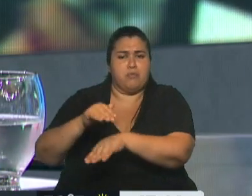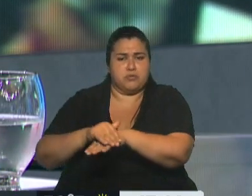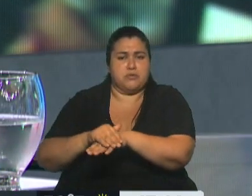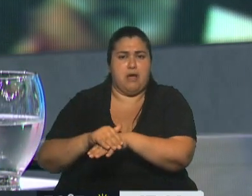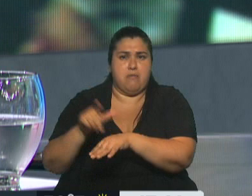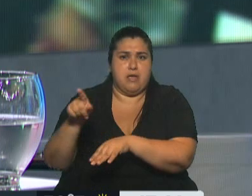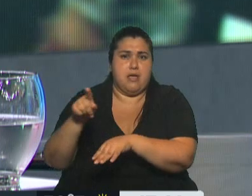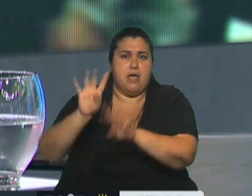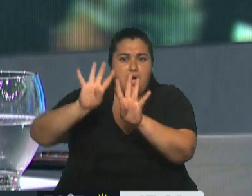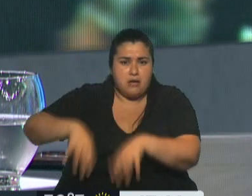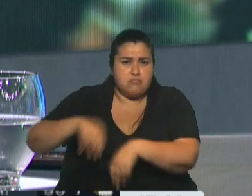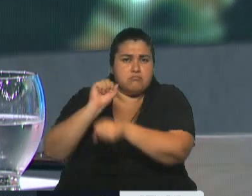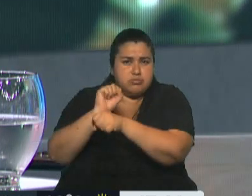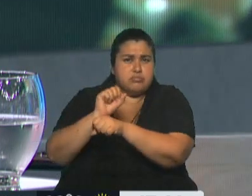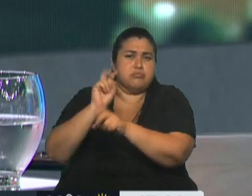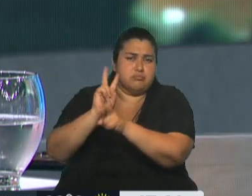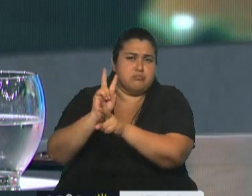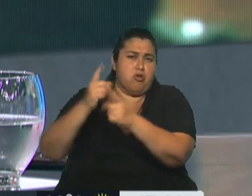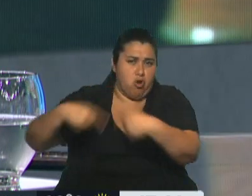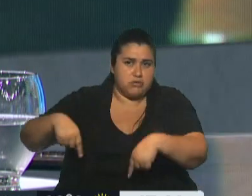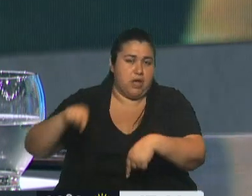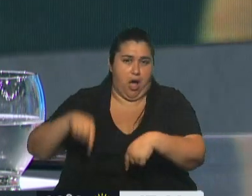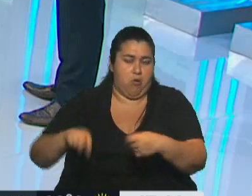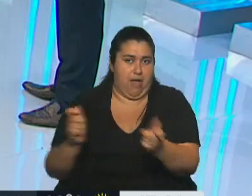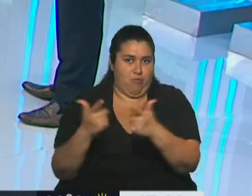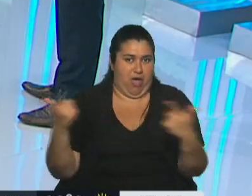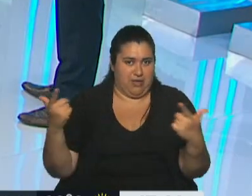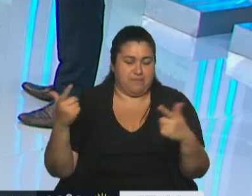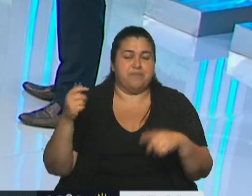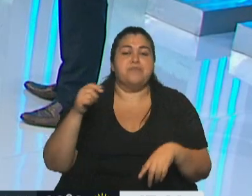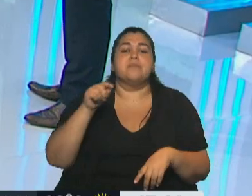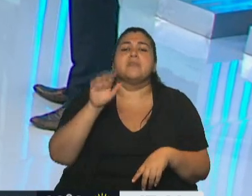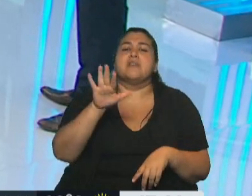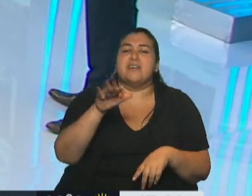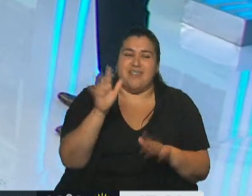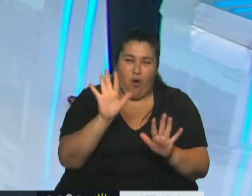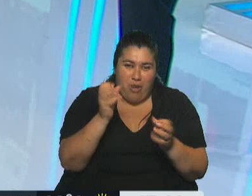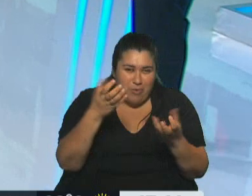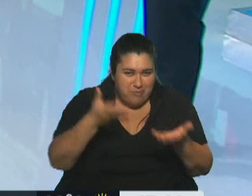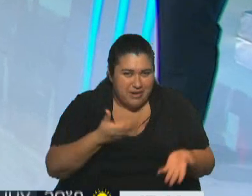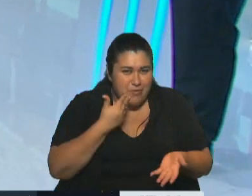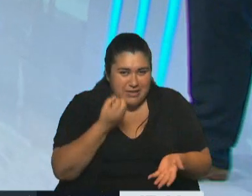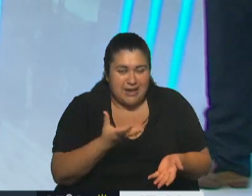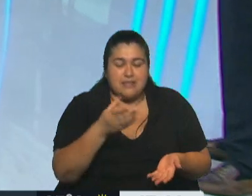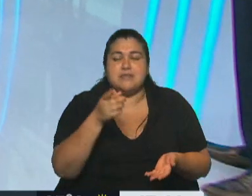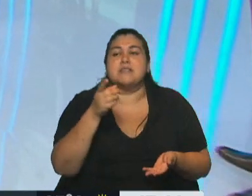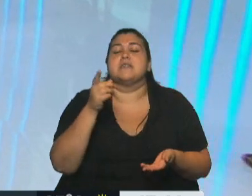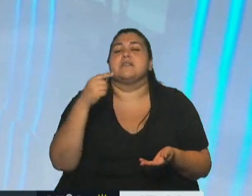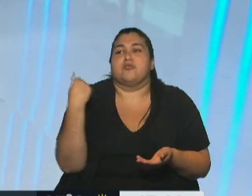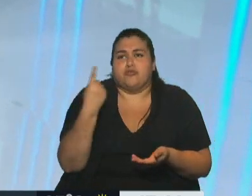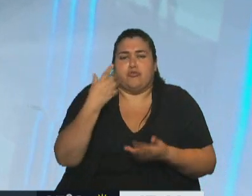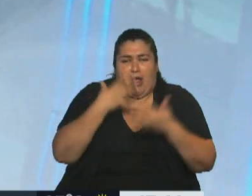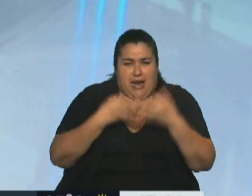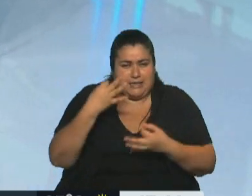tema. Exacto. Esteban, bueno, aprovecho primero, muchas gracias por haber venido. En todo ese contexto que, bueno, leía varios análisis que coincidían